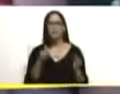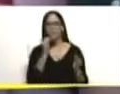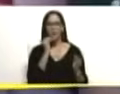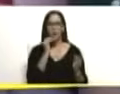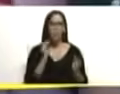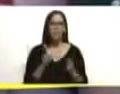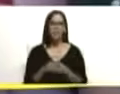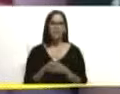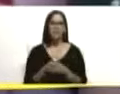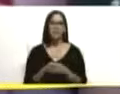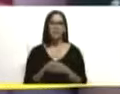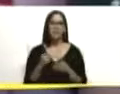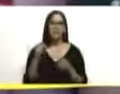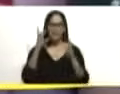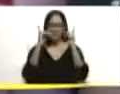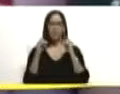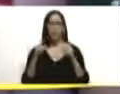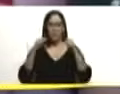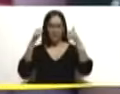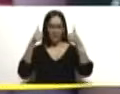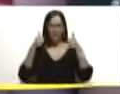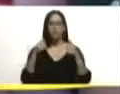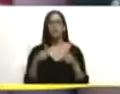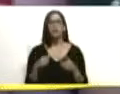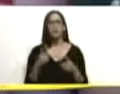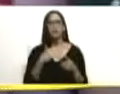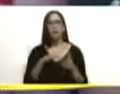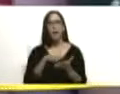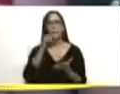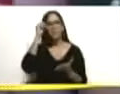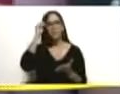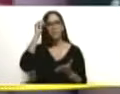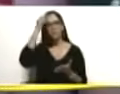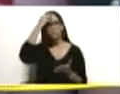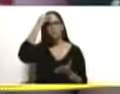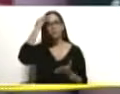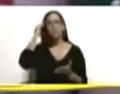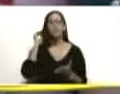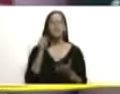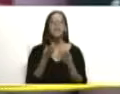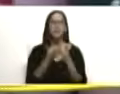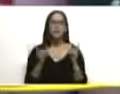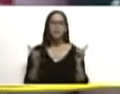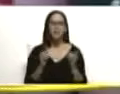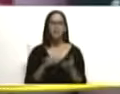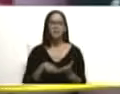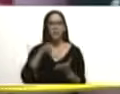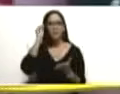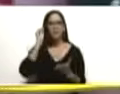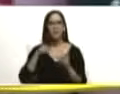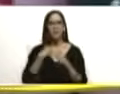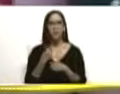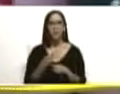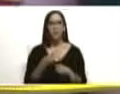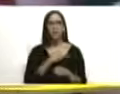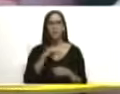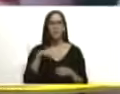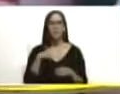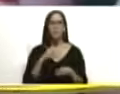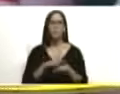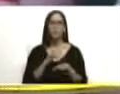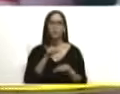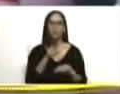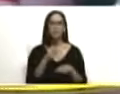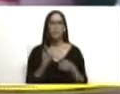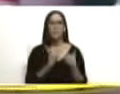jóvenes tienen que decidir los más grandes, y yo he aprendido que la democracia se aprende luego también en la militancia, porque usted ha